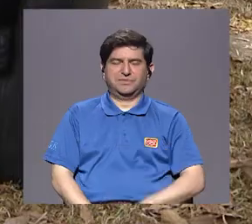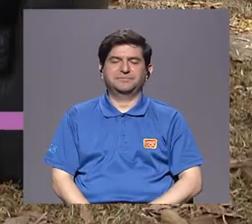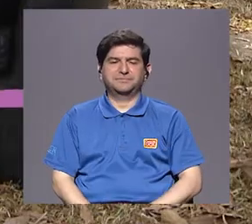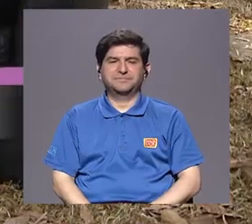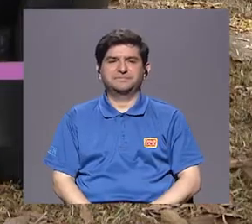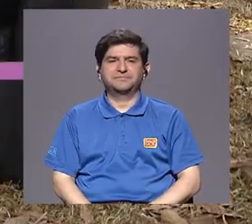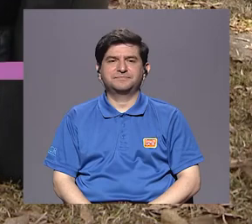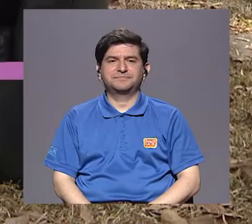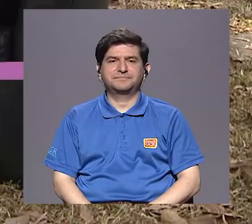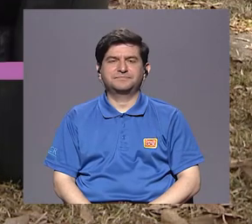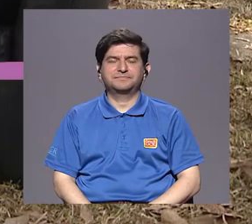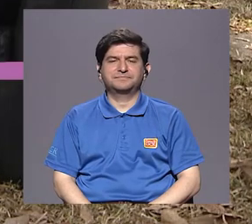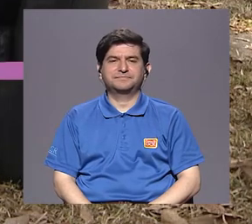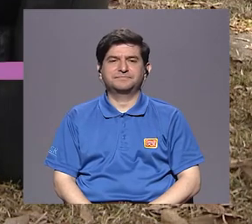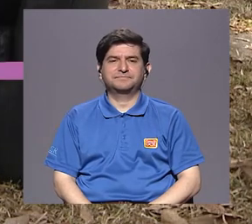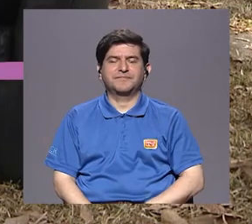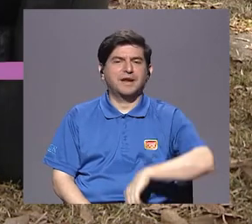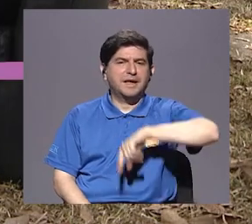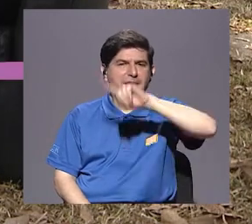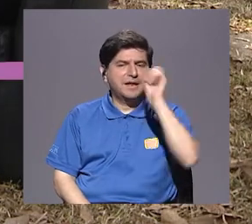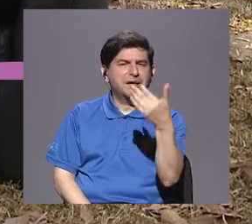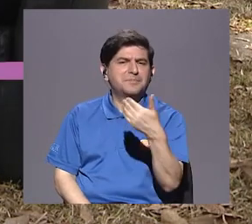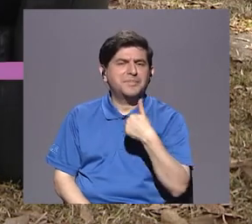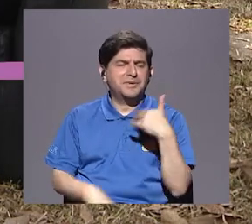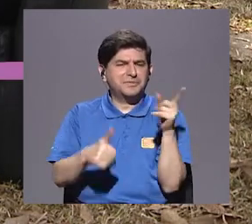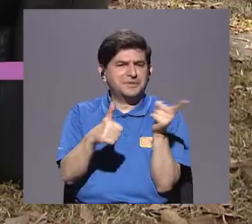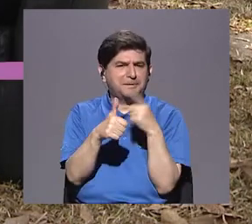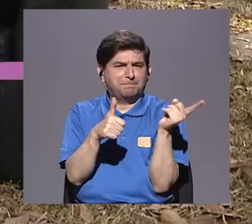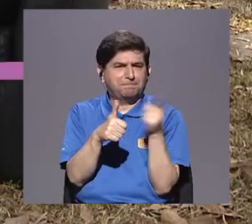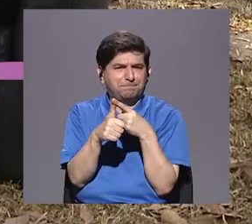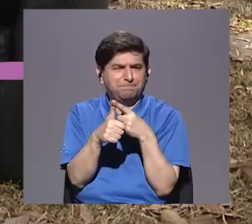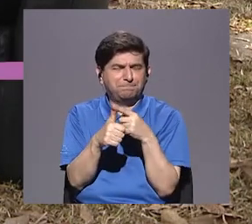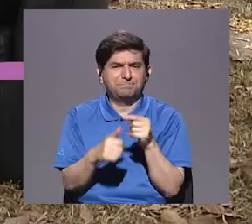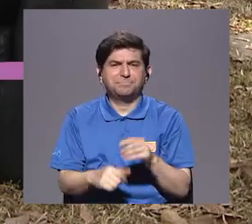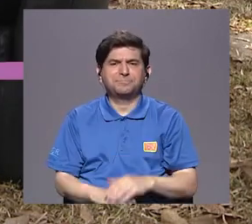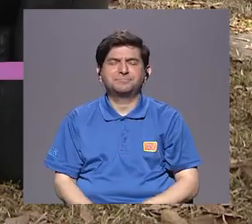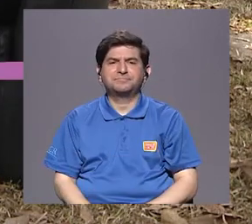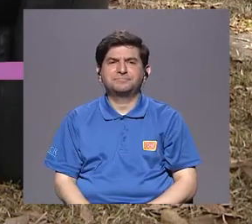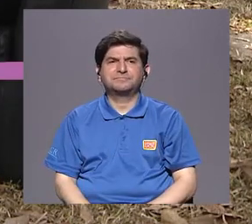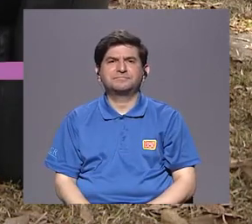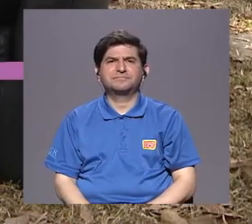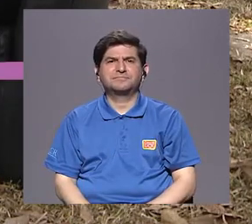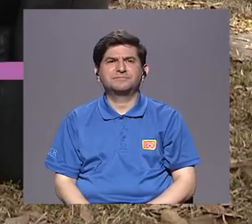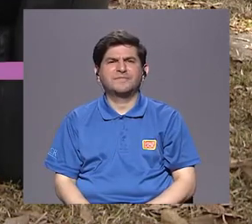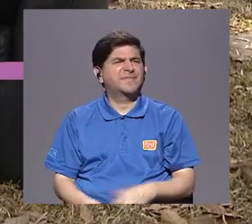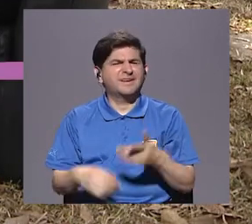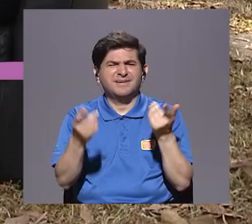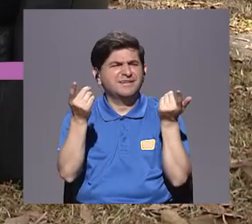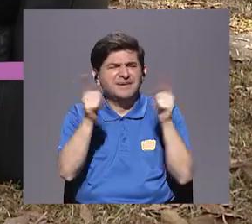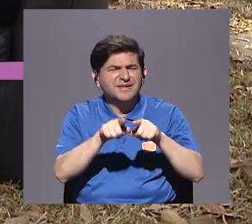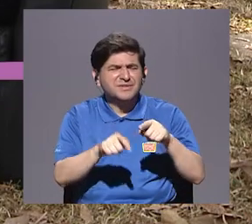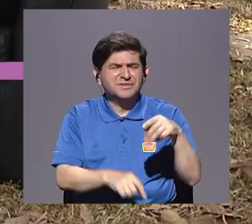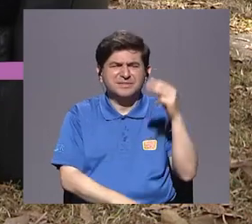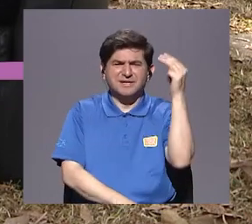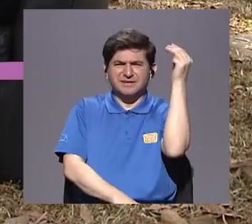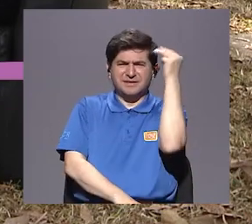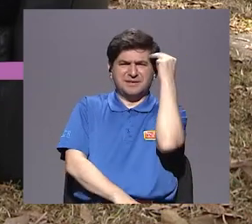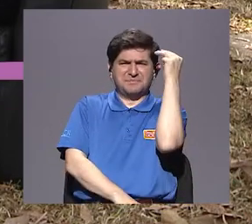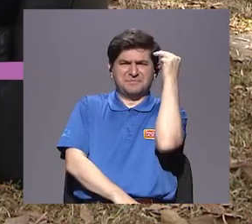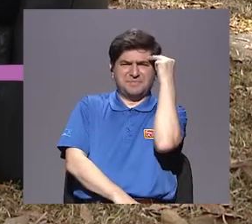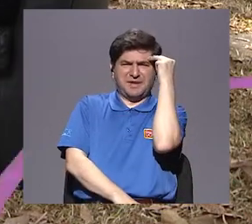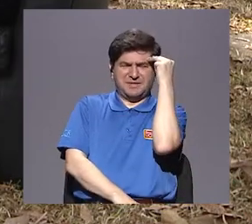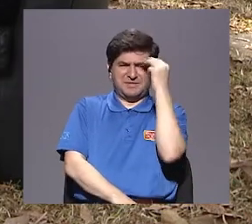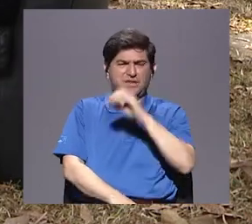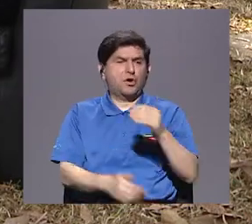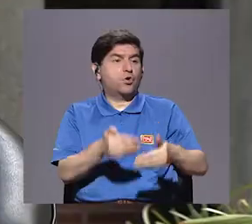Y bueno, la pregunta que tengo ahorita primero es, ¿qué es lo que pasa en la mente, digamos, o qué es lo que